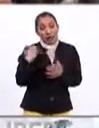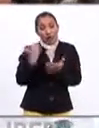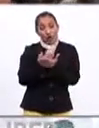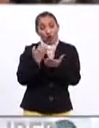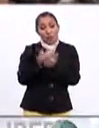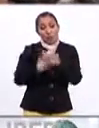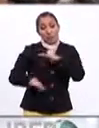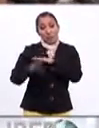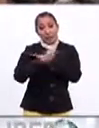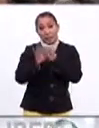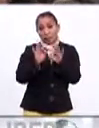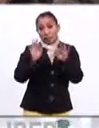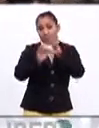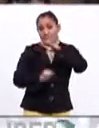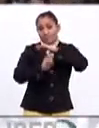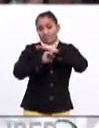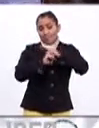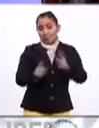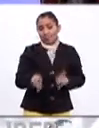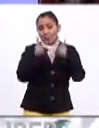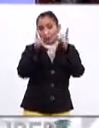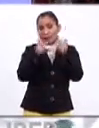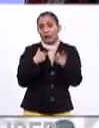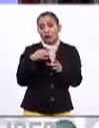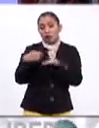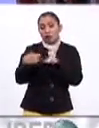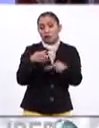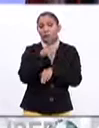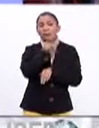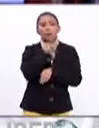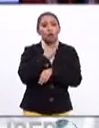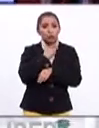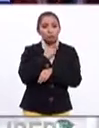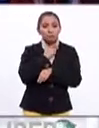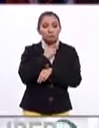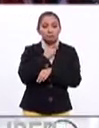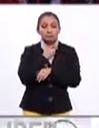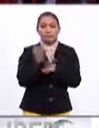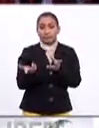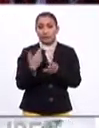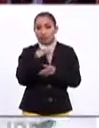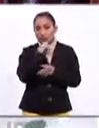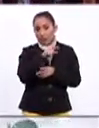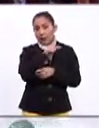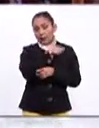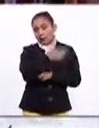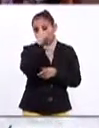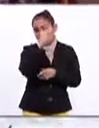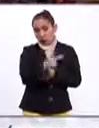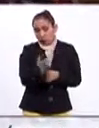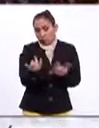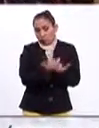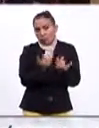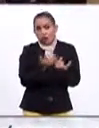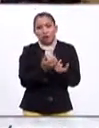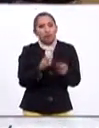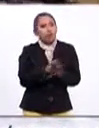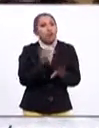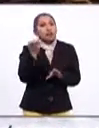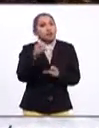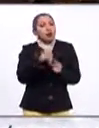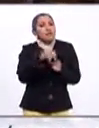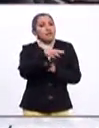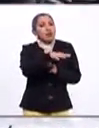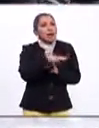economía basada en, por supuesto, la venta y el comercio de petróleo, incluyendo a México. ¿Cómo podría